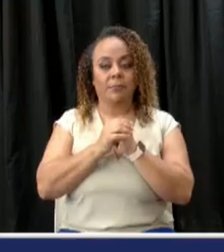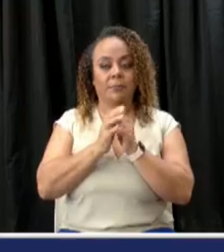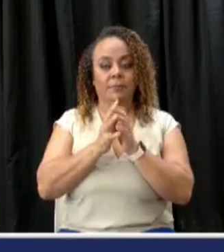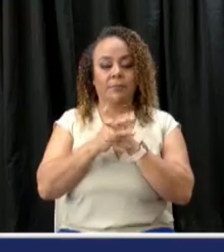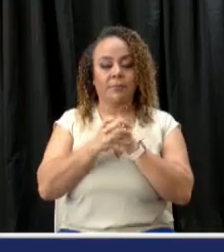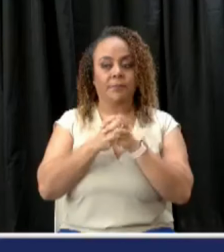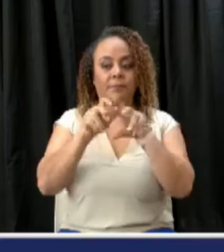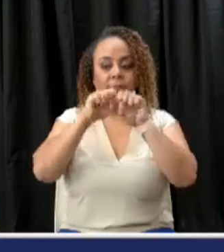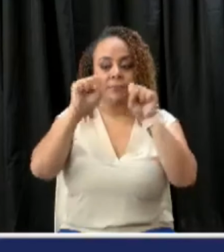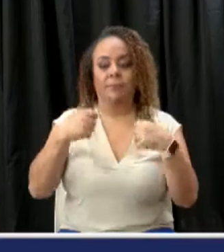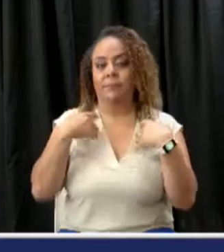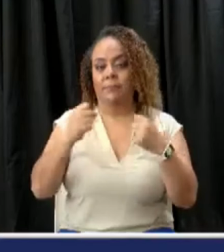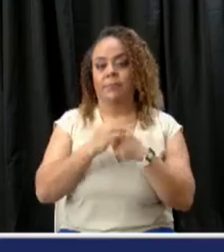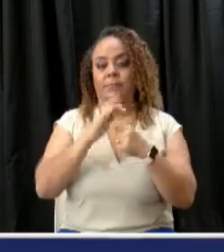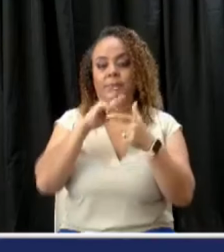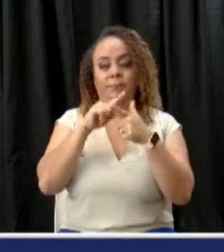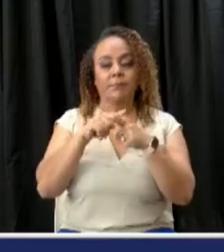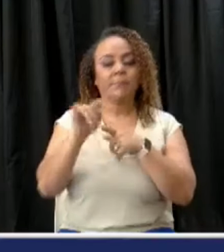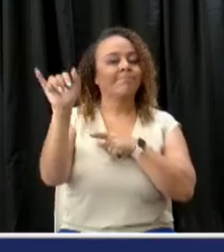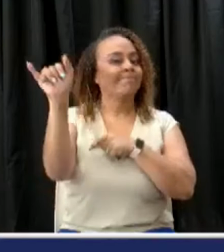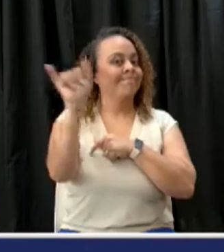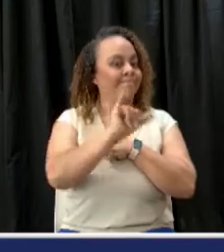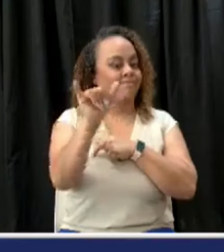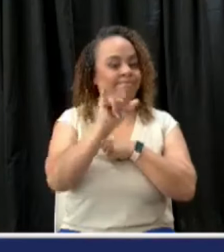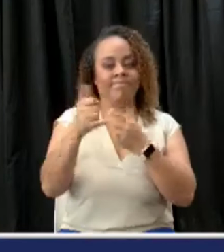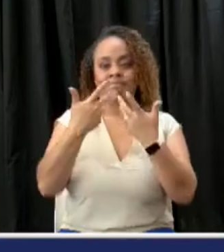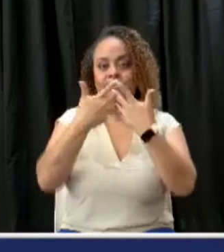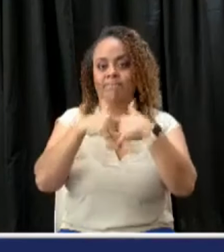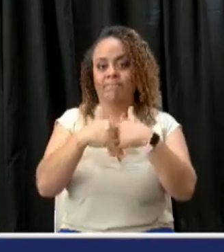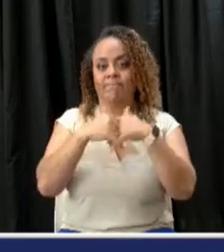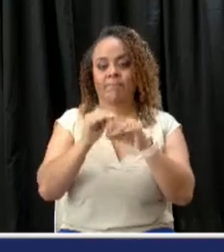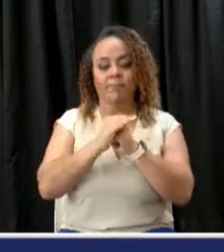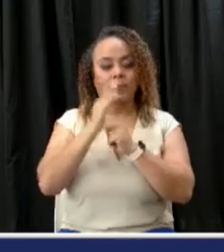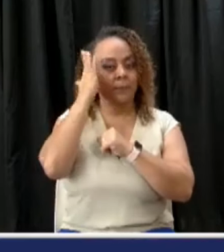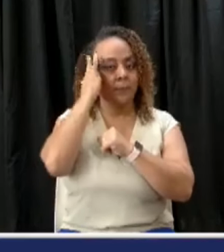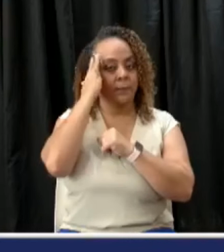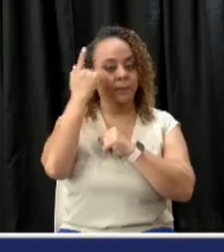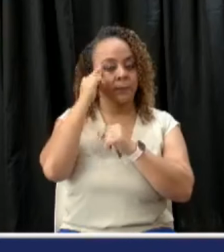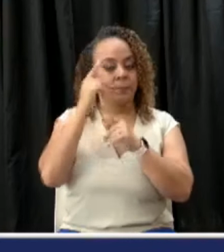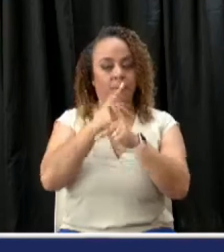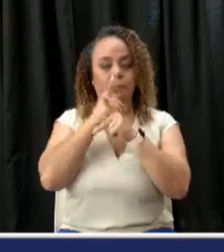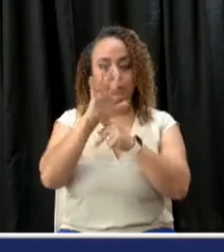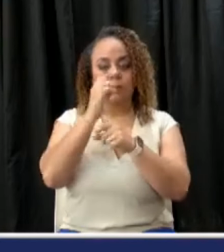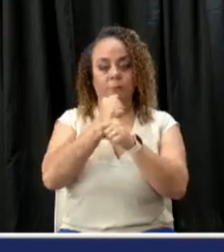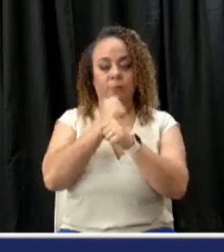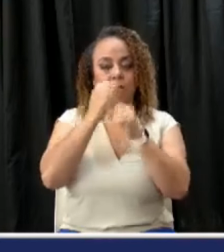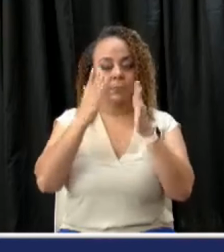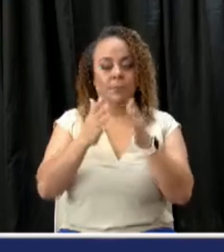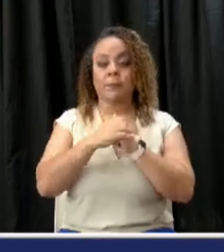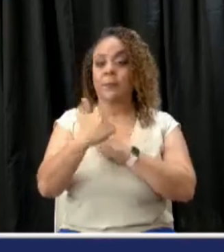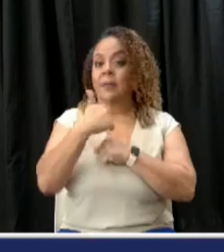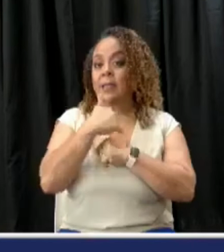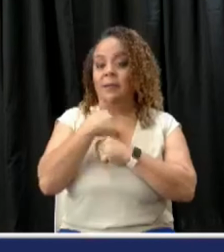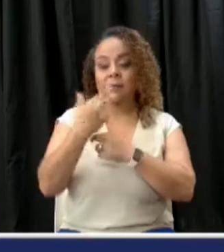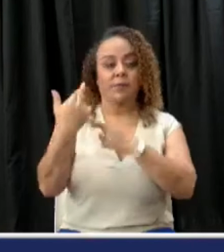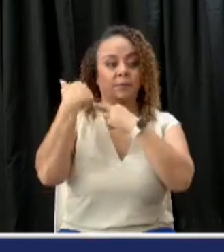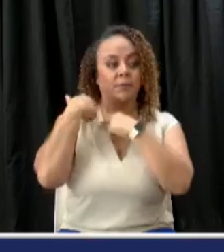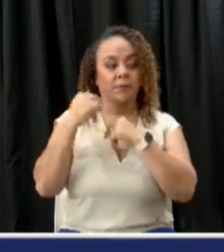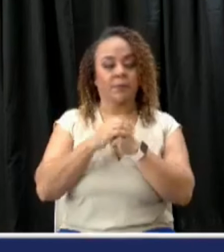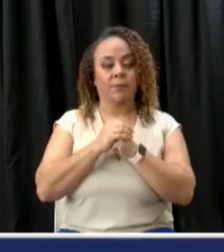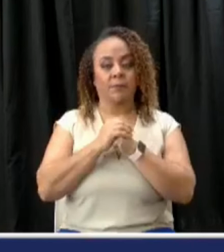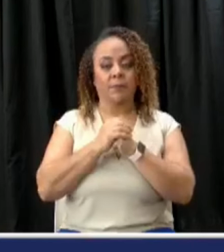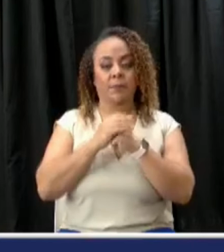para los sistemas de salud. Entonces, también empresas que se preocupen en proteger a sus trabajadores van a tener responsabilidad